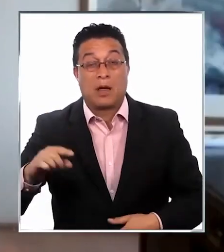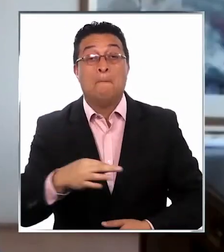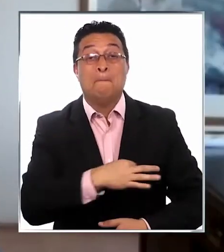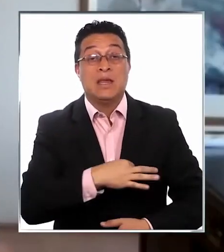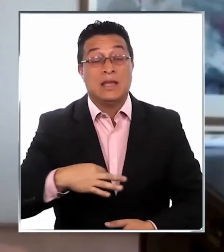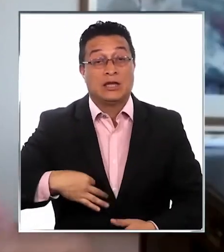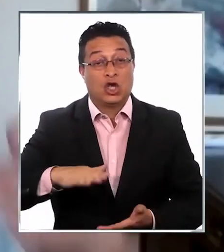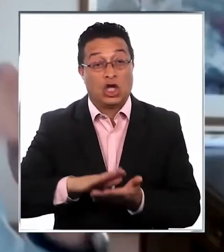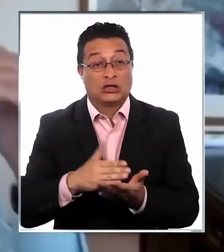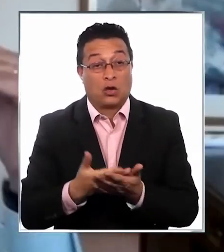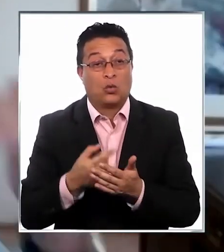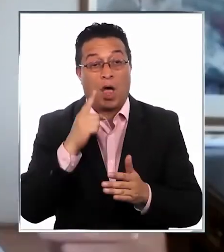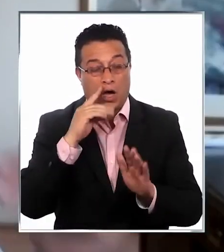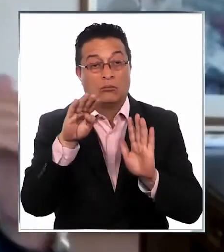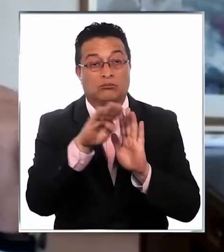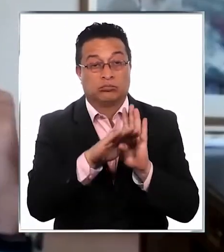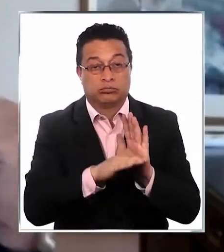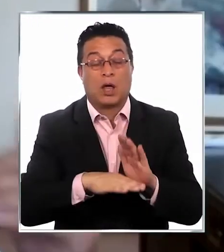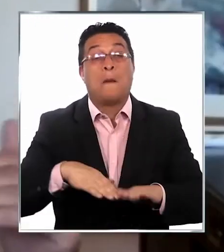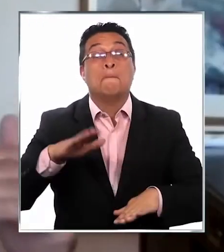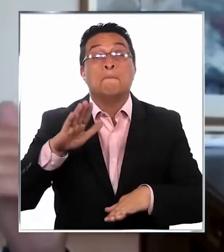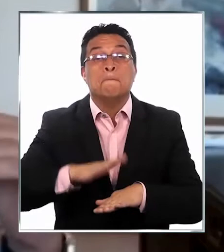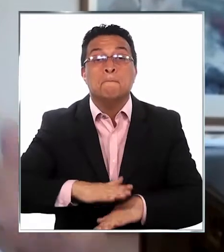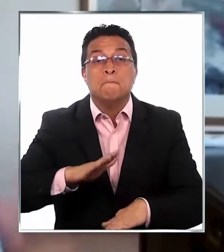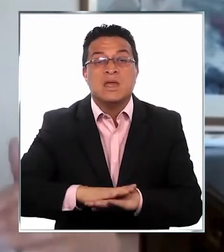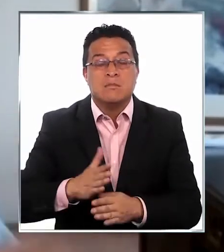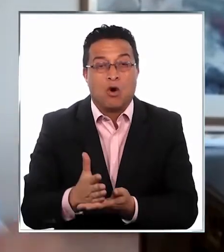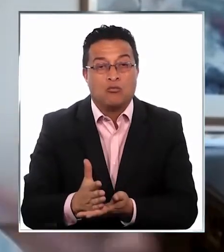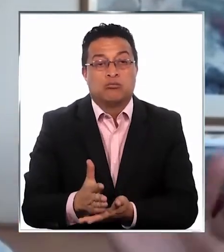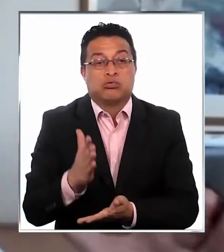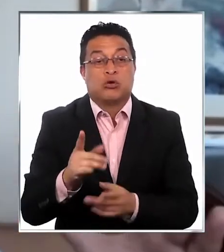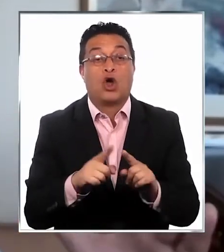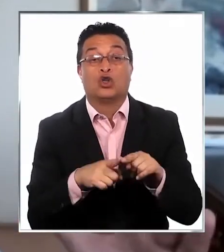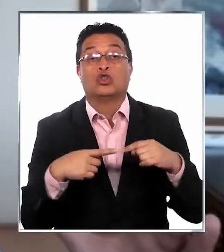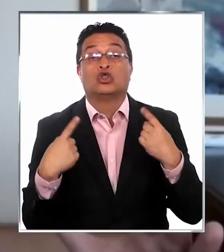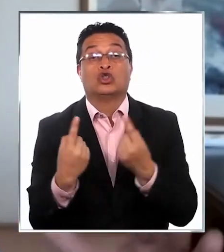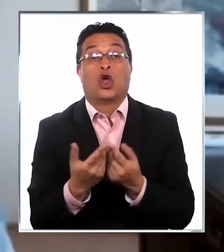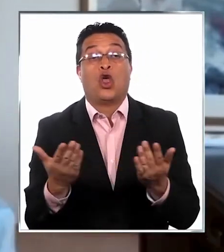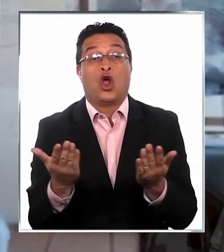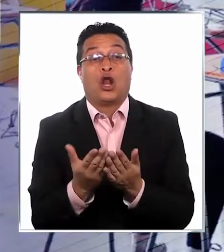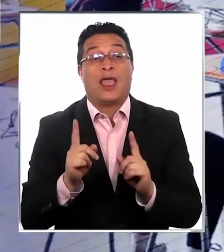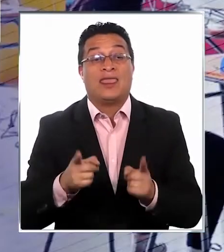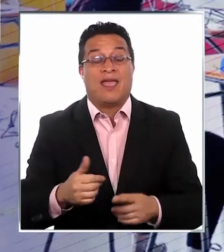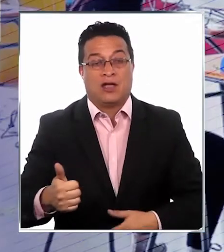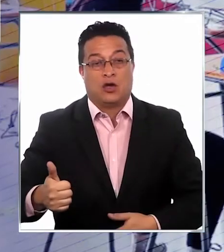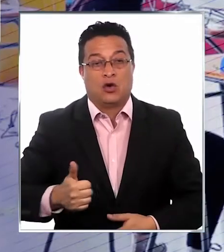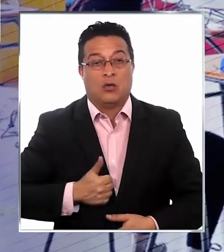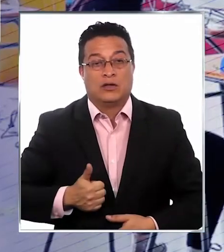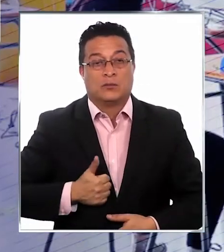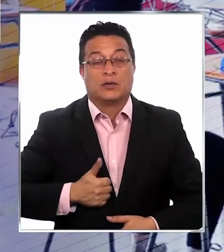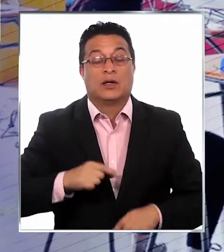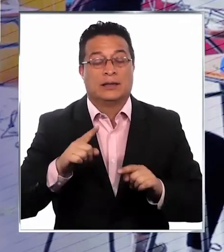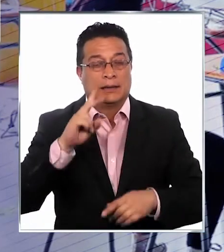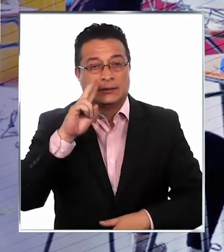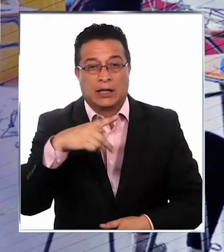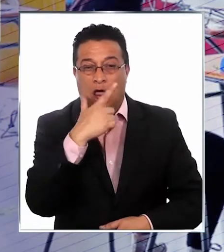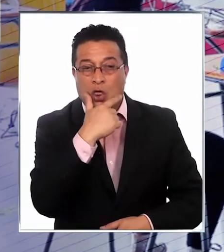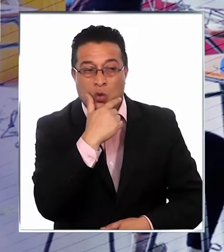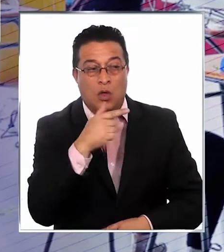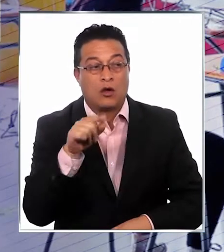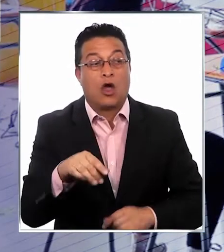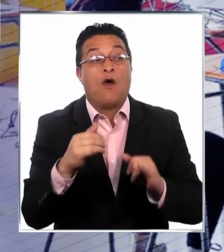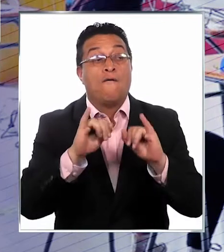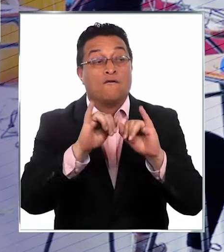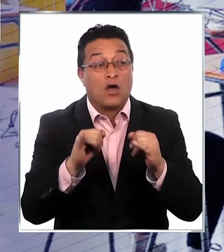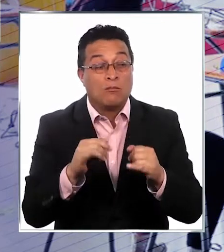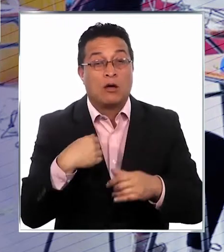estableció protocolos que establecen mínimos exigentes que todos los colegios deben cumplir, y en eso no hay ninguna duda. La manera en que se adecúan a